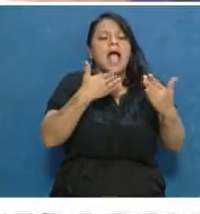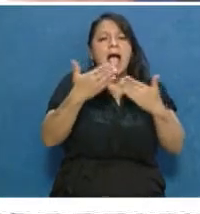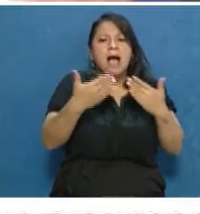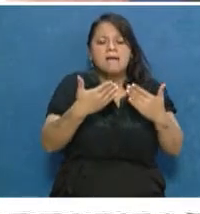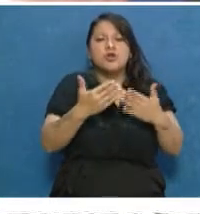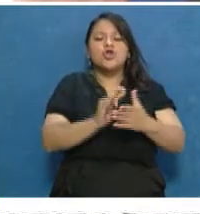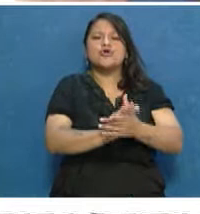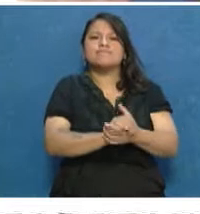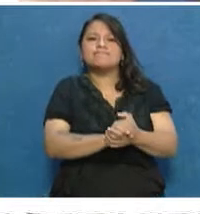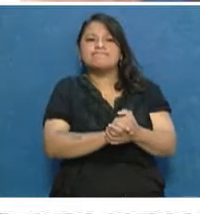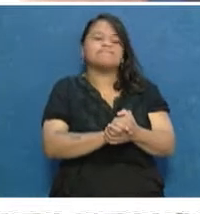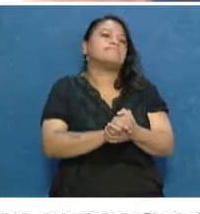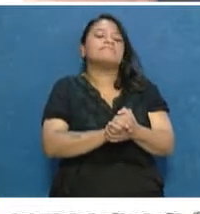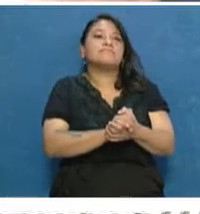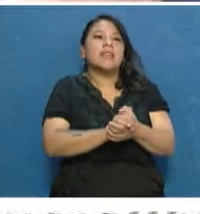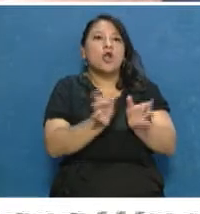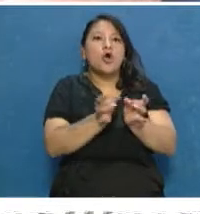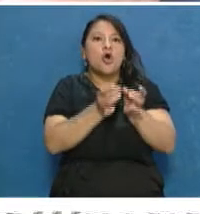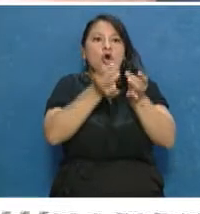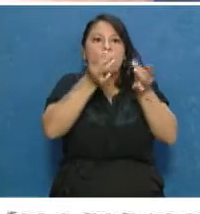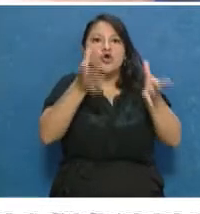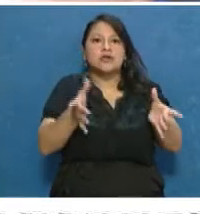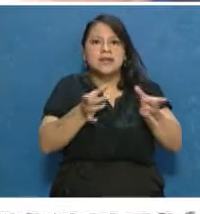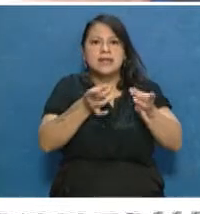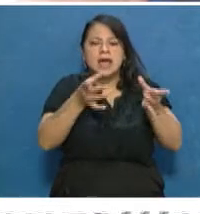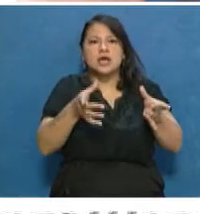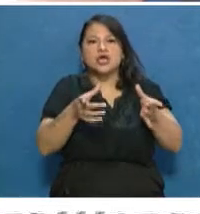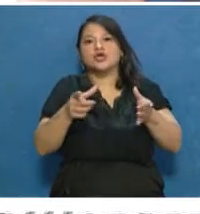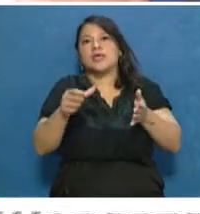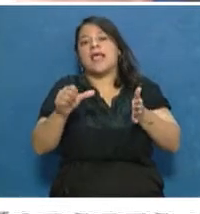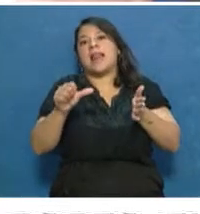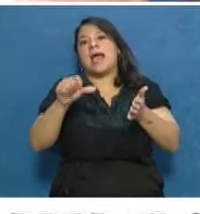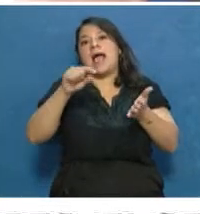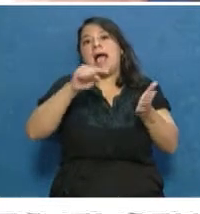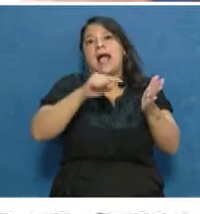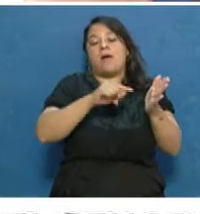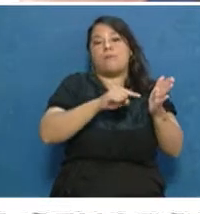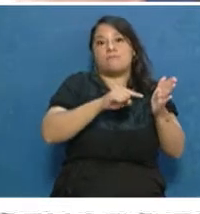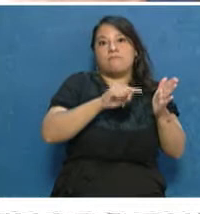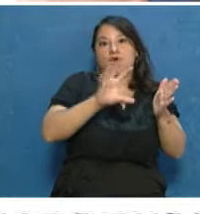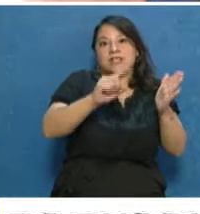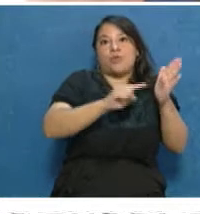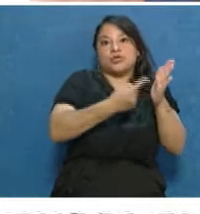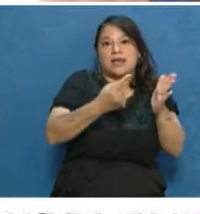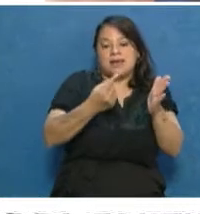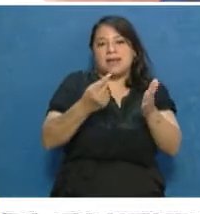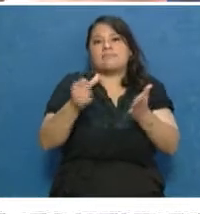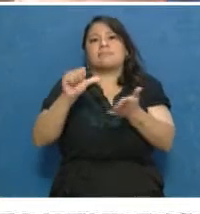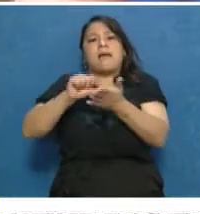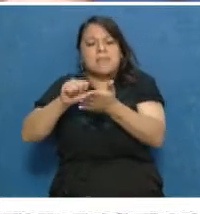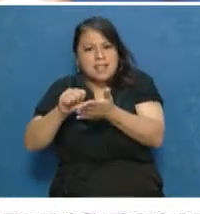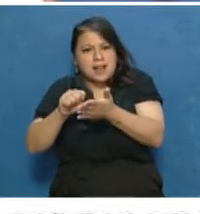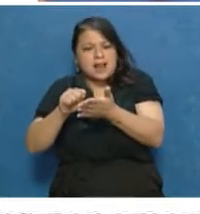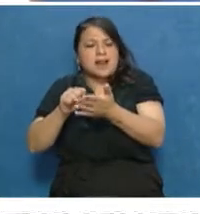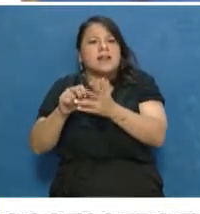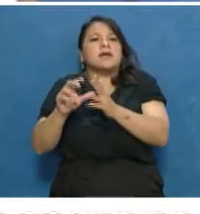esta tendencia en alza de los contagios en la capital federal y en la provincia de Buenos Aires. Casi como